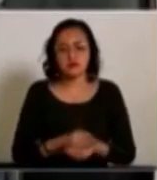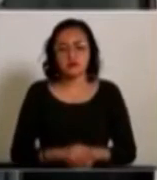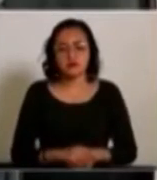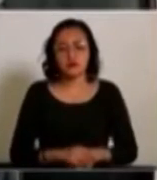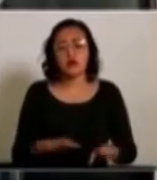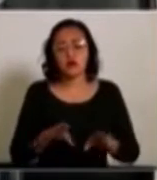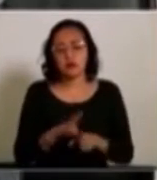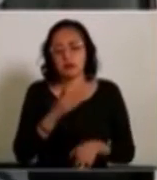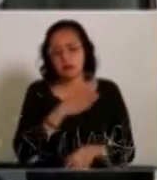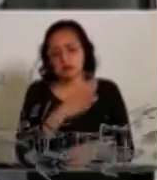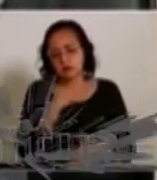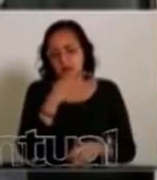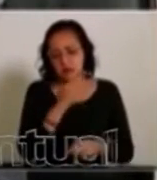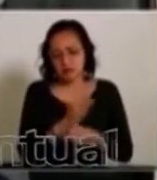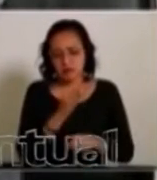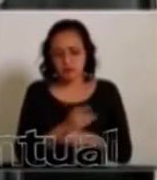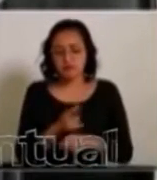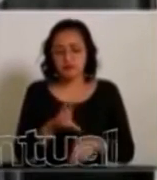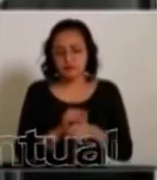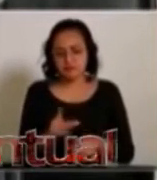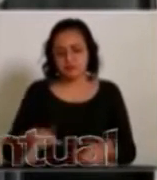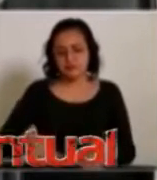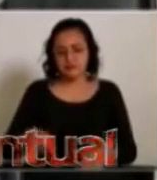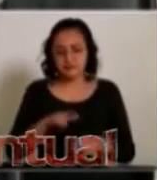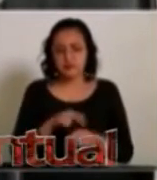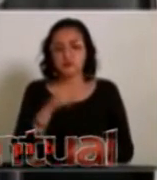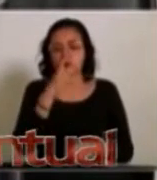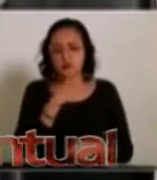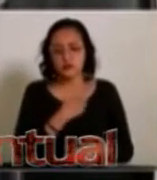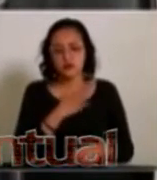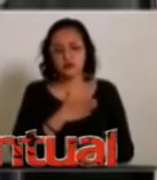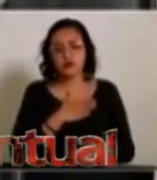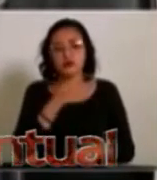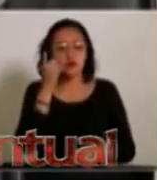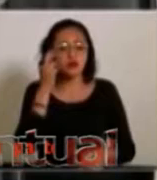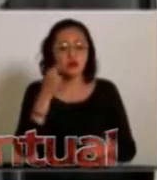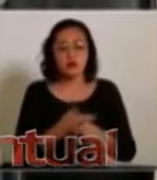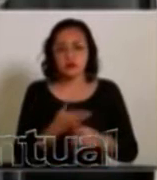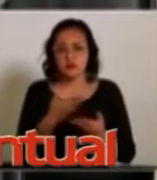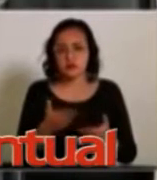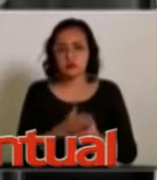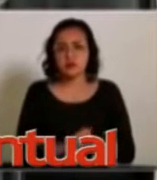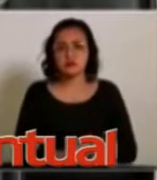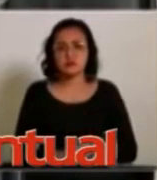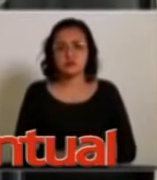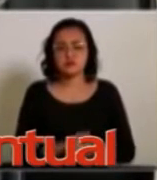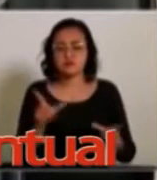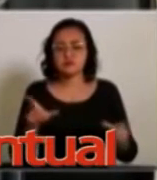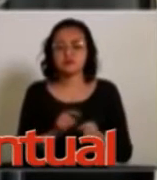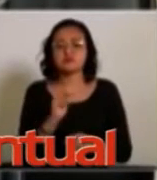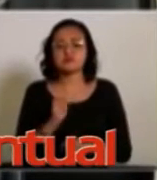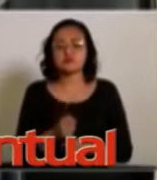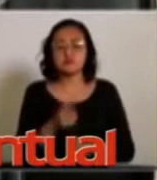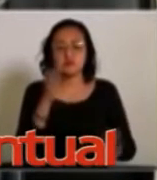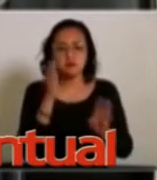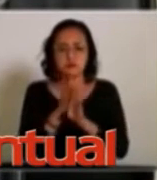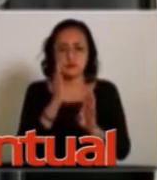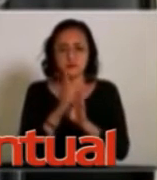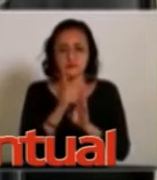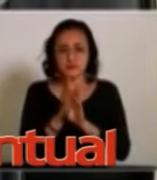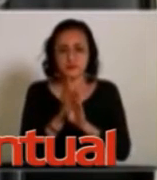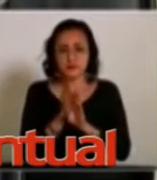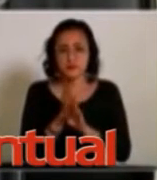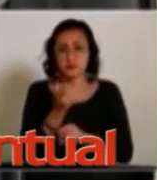Como bien, con su permiso, señor gobernador, como bien apuntó el director del organismo, la conclusión es que Ruta